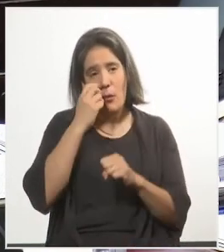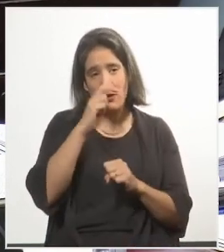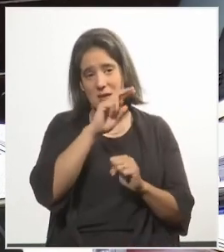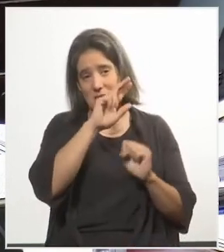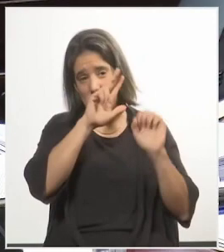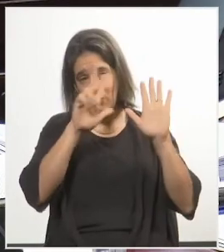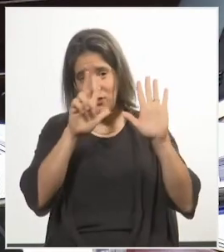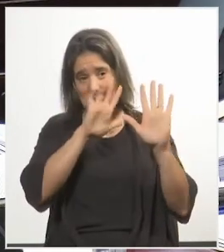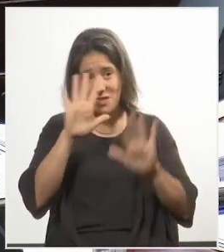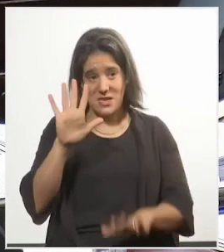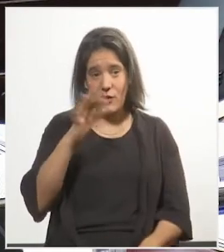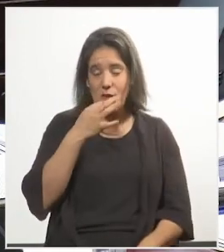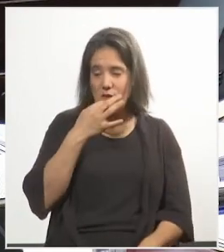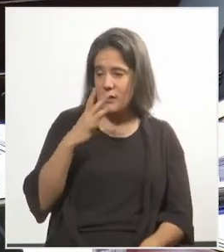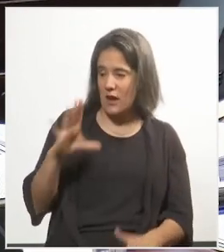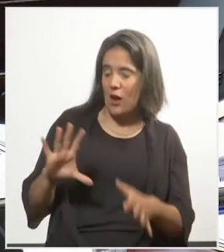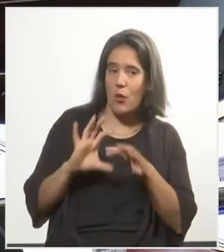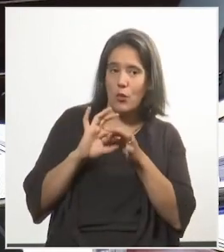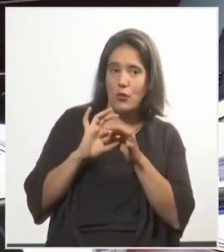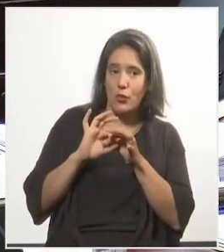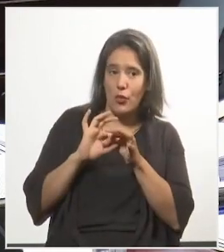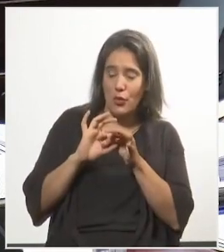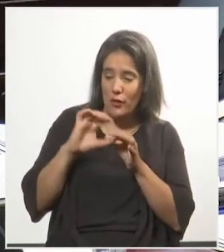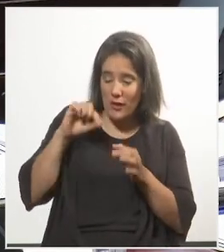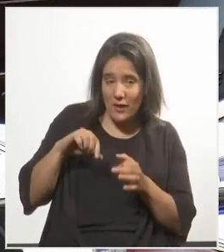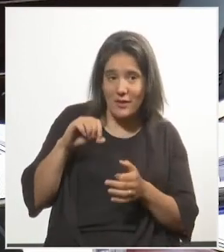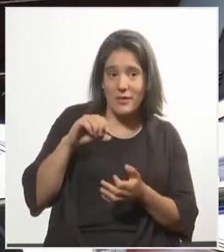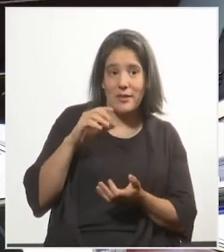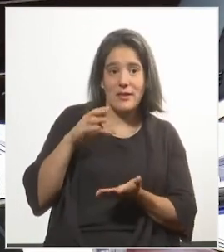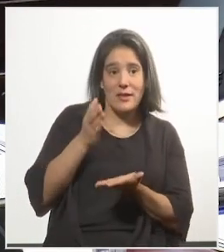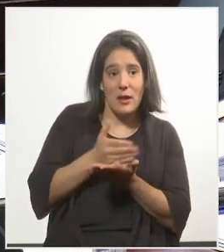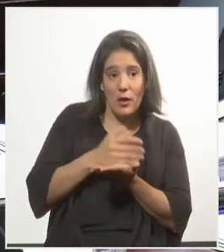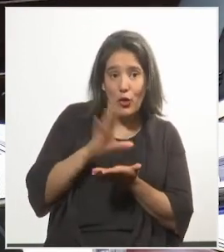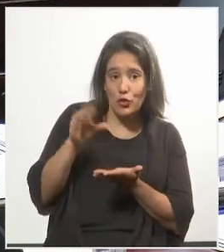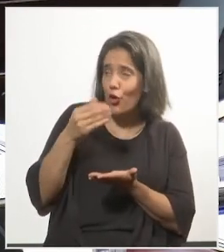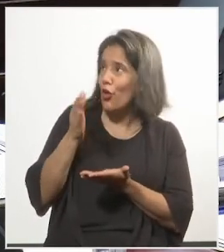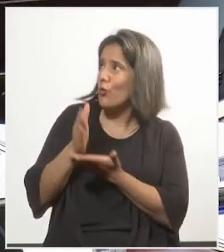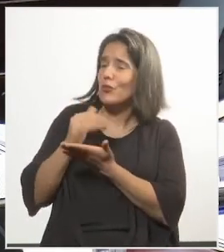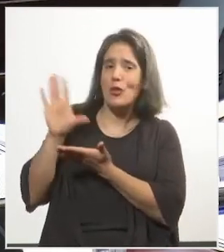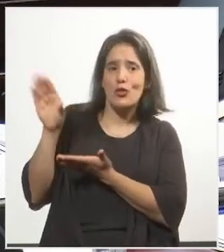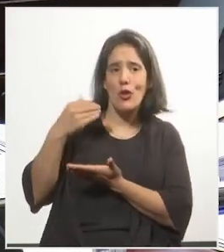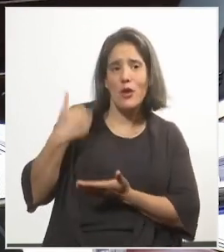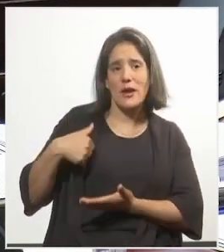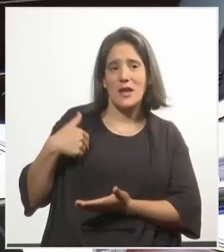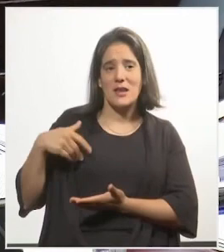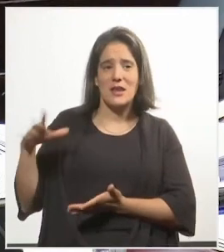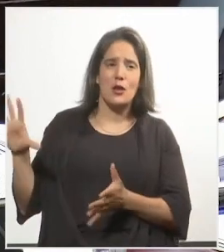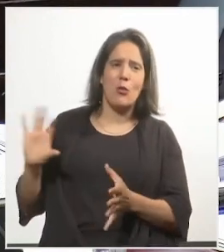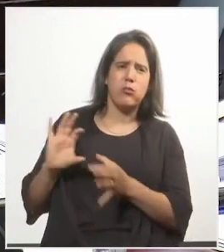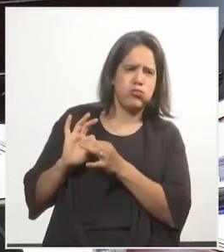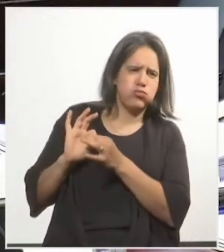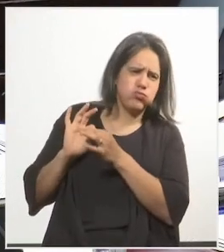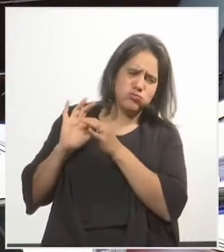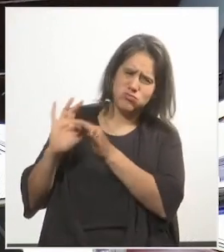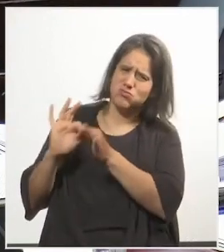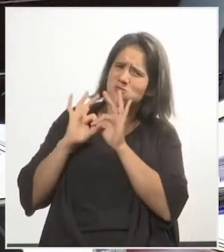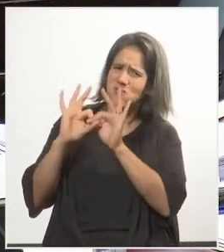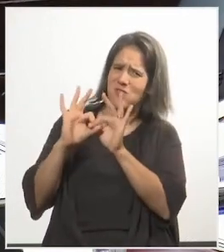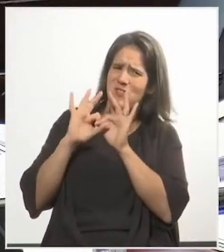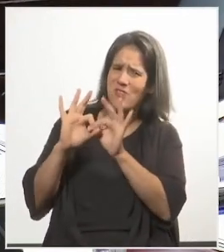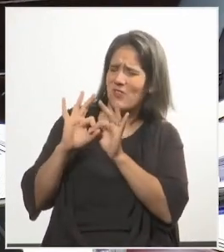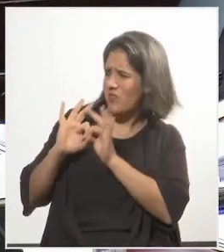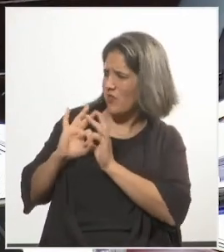1825. Declárase la unión de esta provincia con las restantes provincias argentinas, con las que nos unen los lazos más sagrados que el